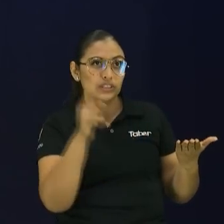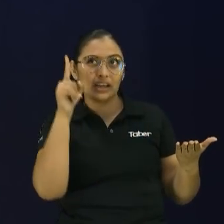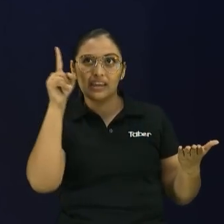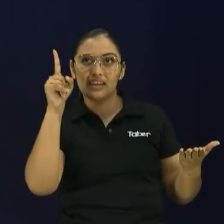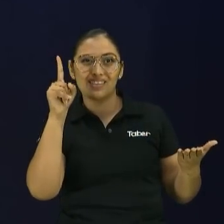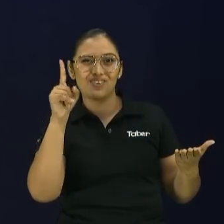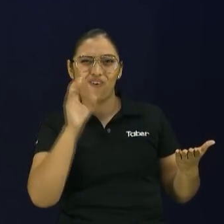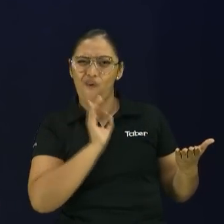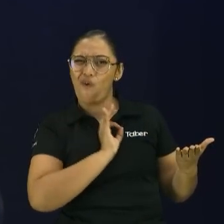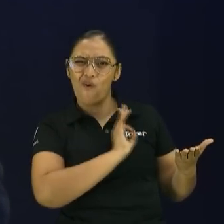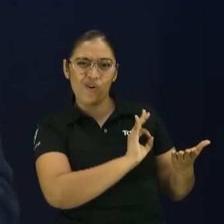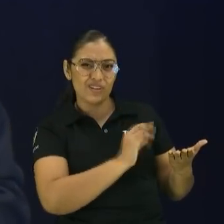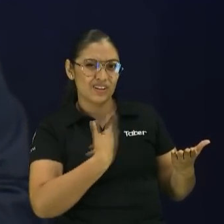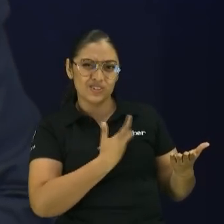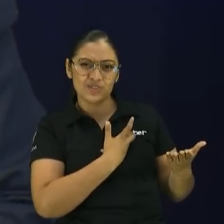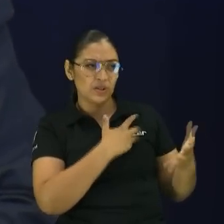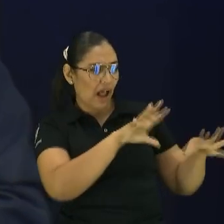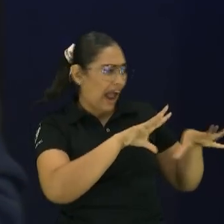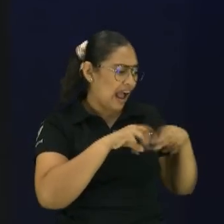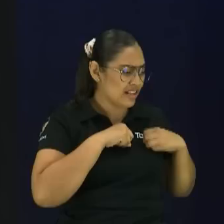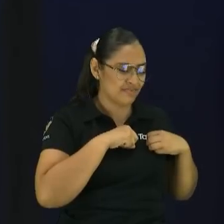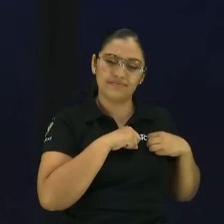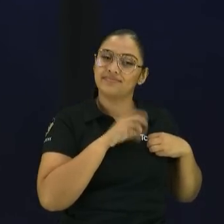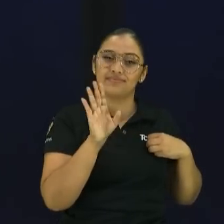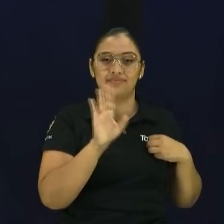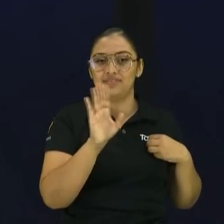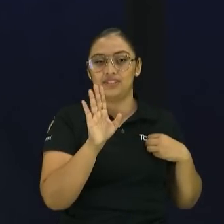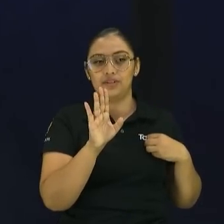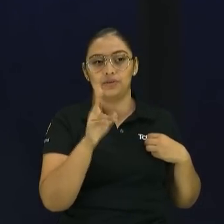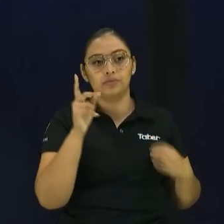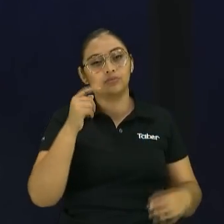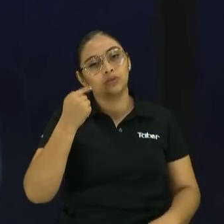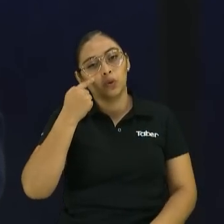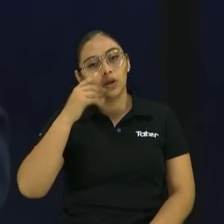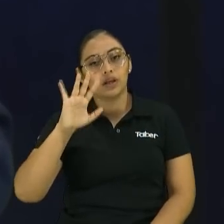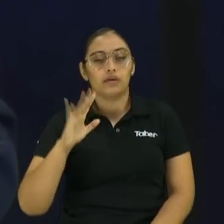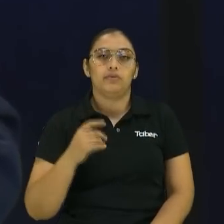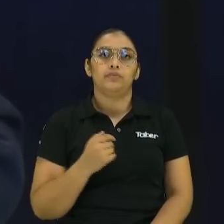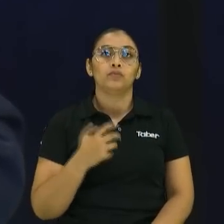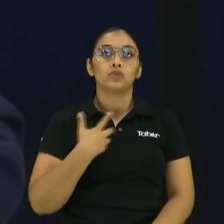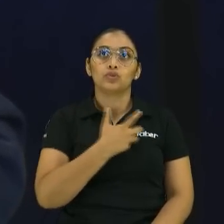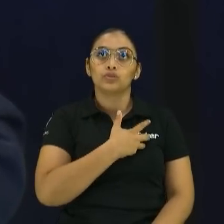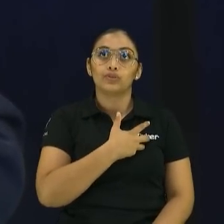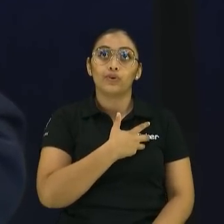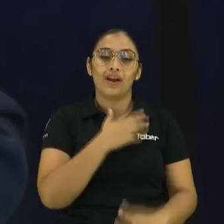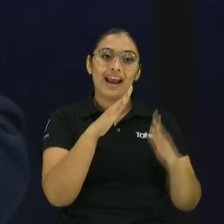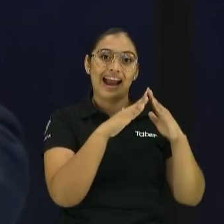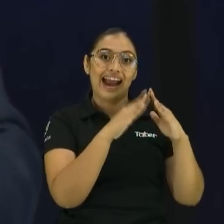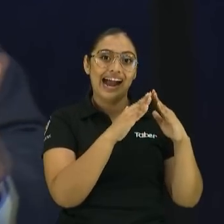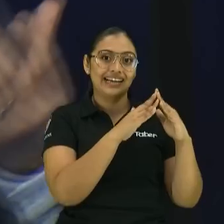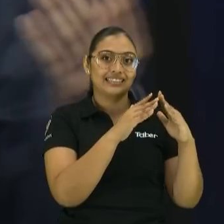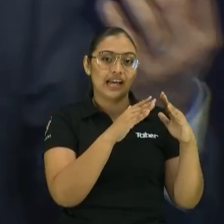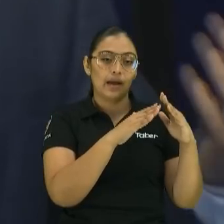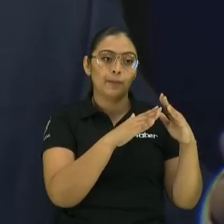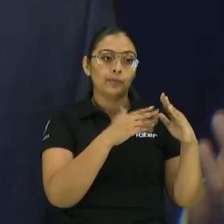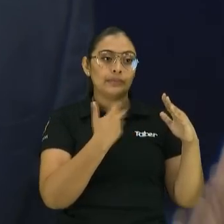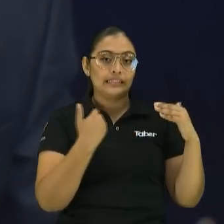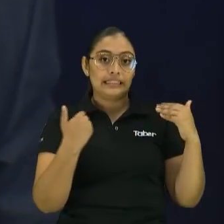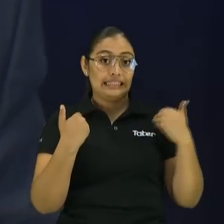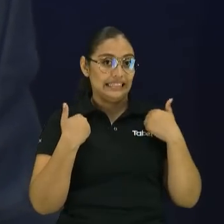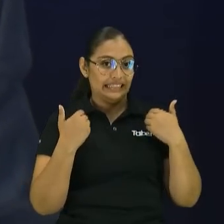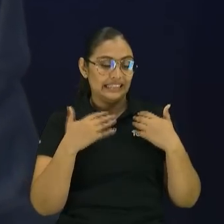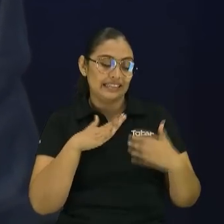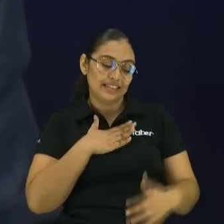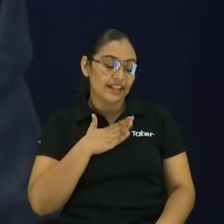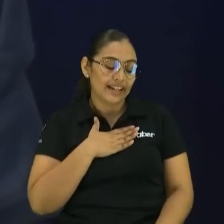ofende aquellos que tenemos o hemos tenido un bar en casa sabemos que esto no es fácil